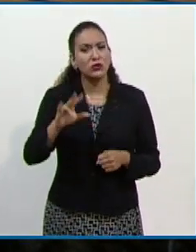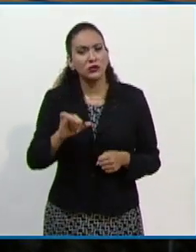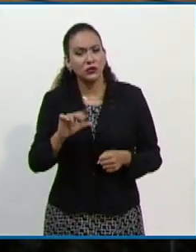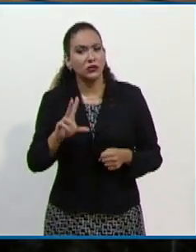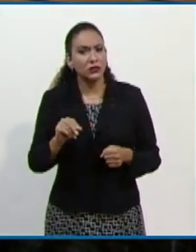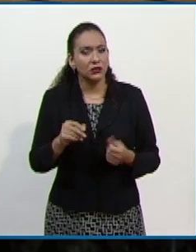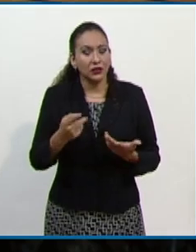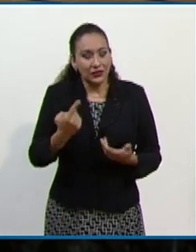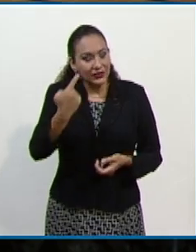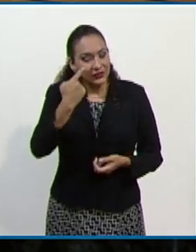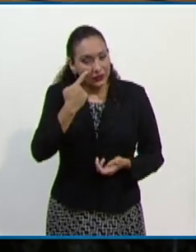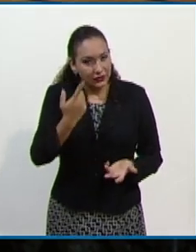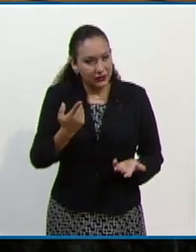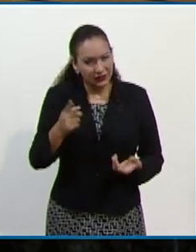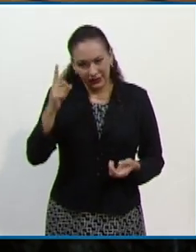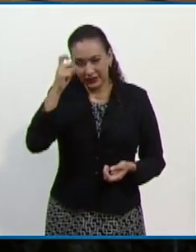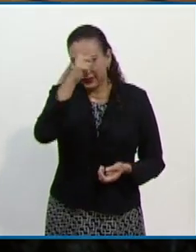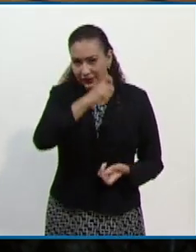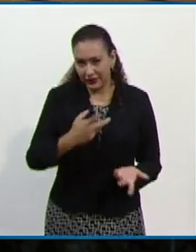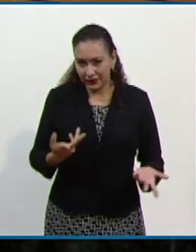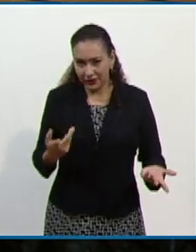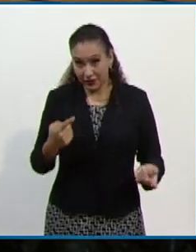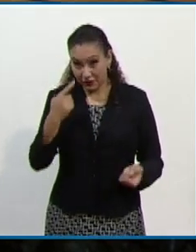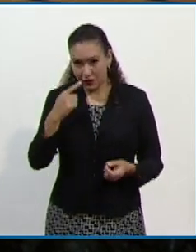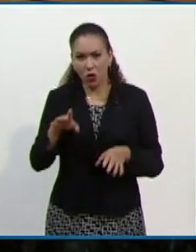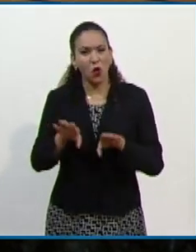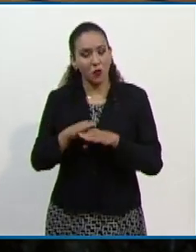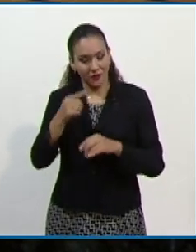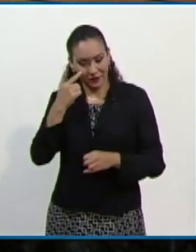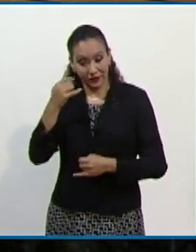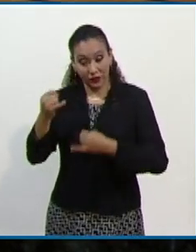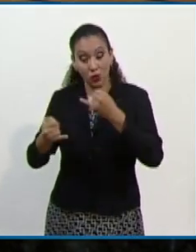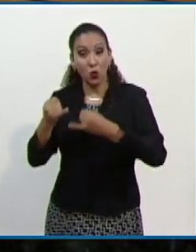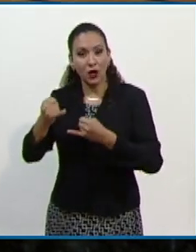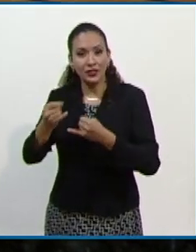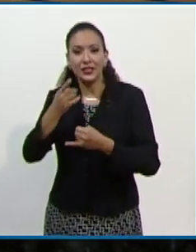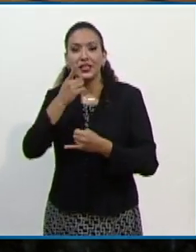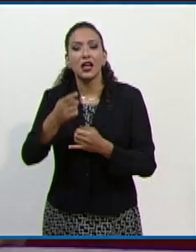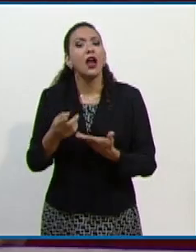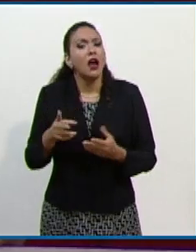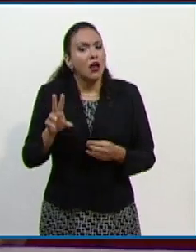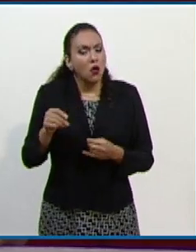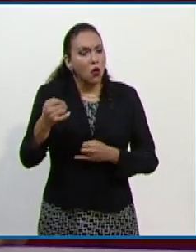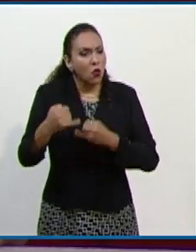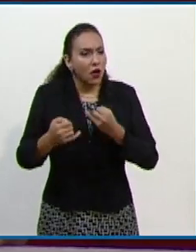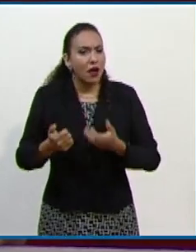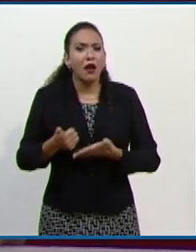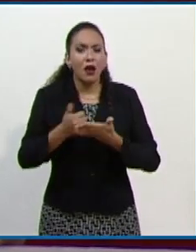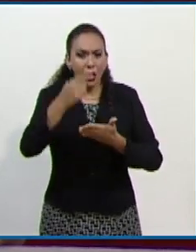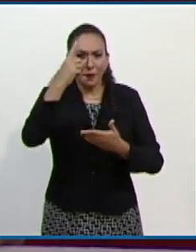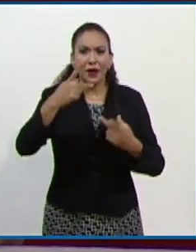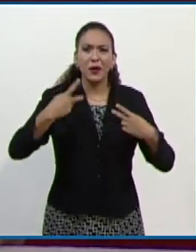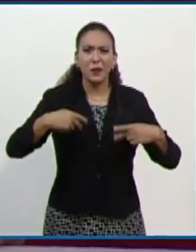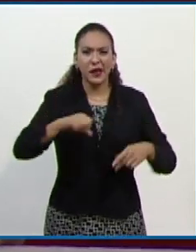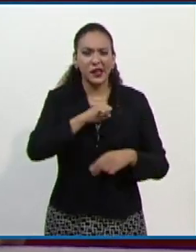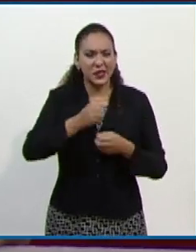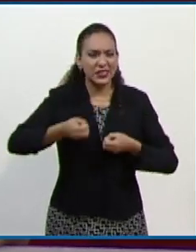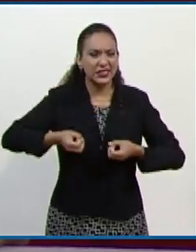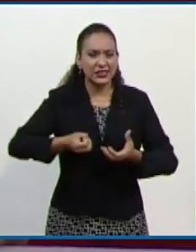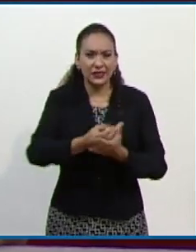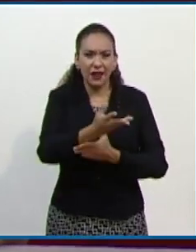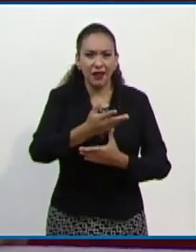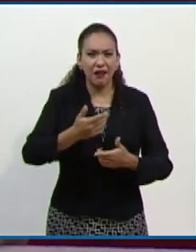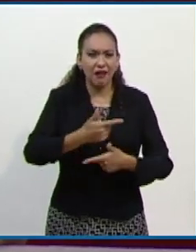cambiamos este discurso de que los jueces y las juezas liberan delincuentes? Los jueces y las juezas